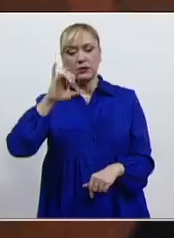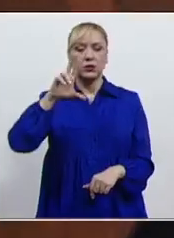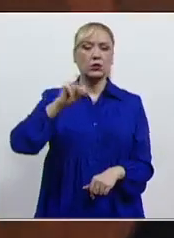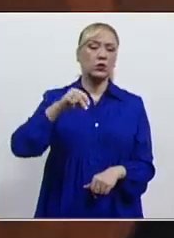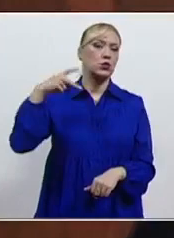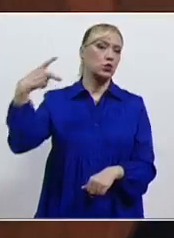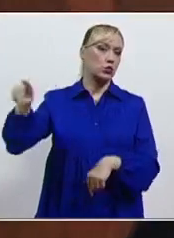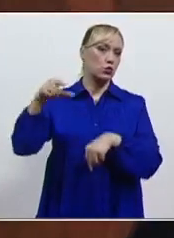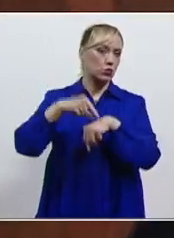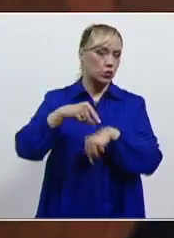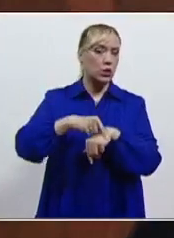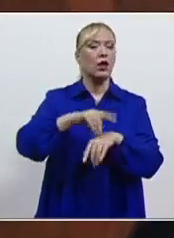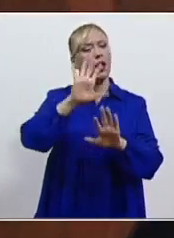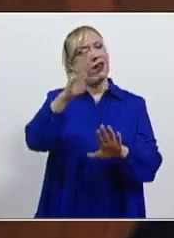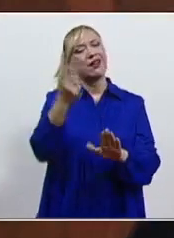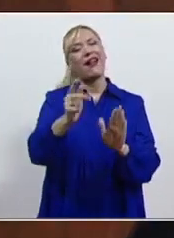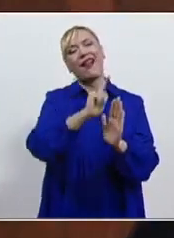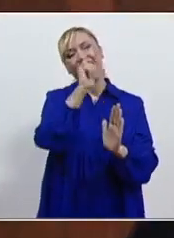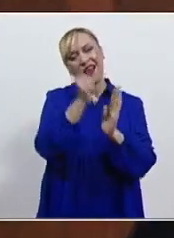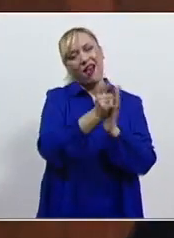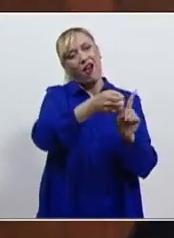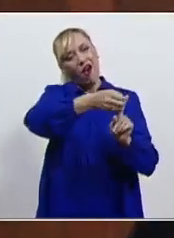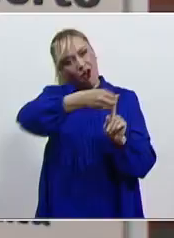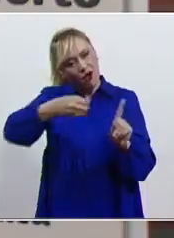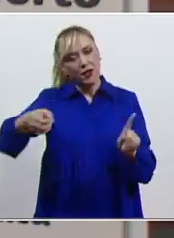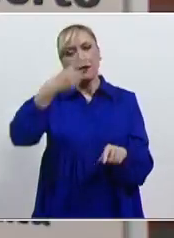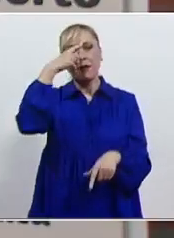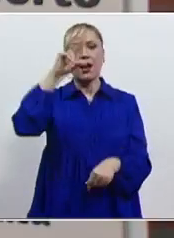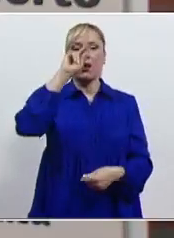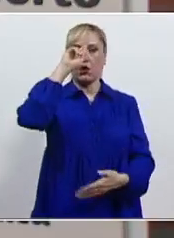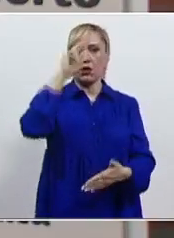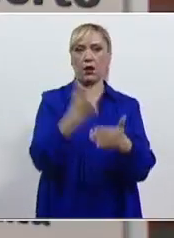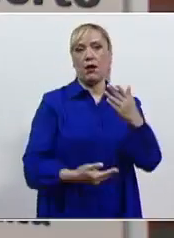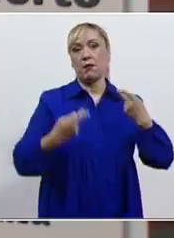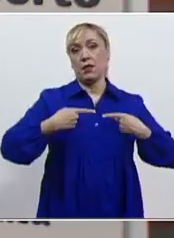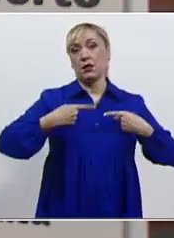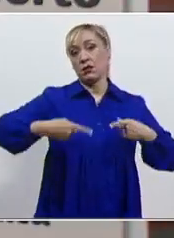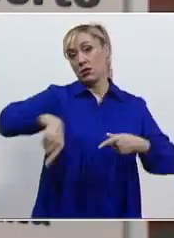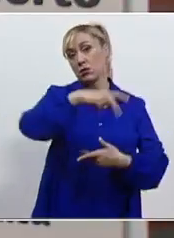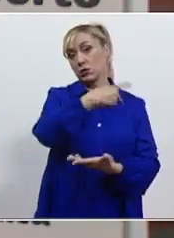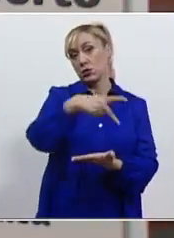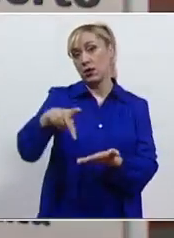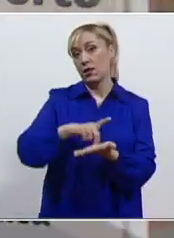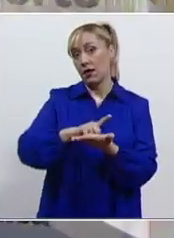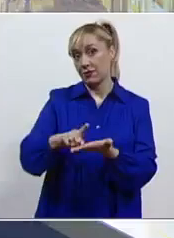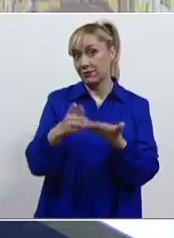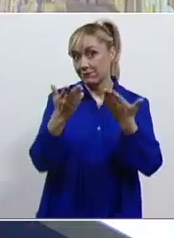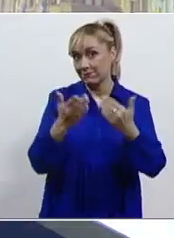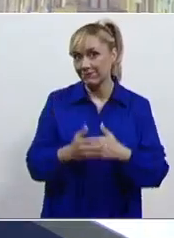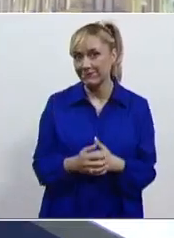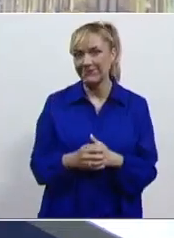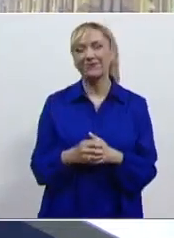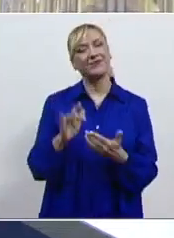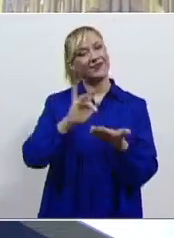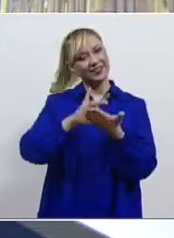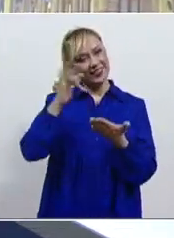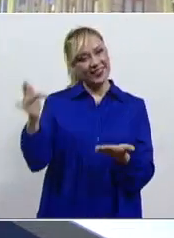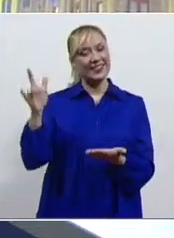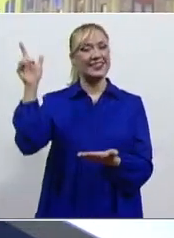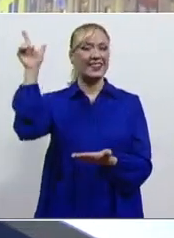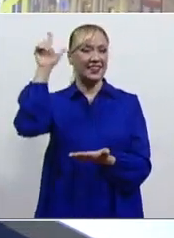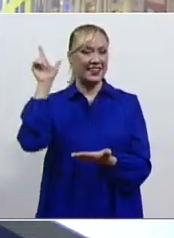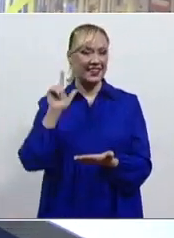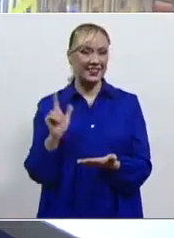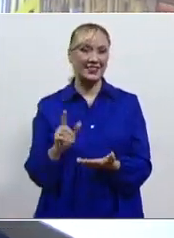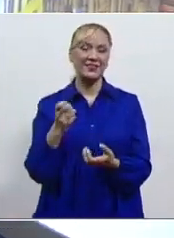regularla para dar certeza a las personas sin vulnerar ningún derecho. Es la información. Muchas gracias, Laura,